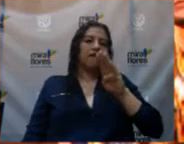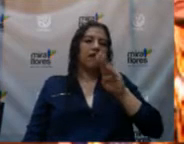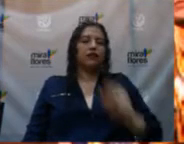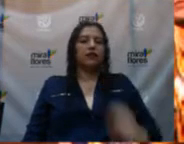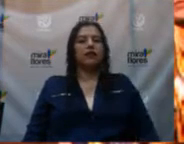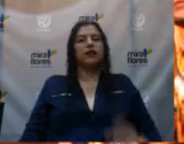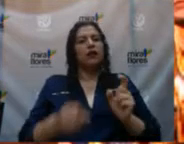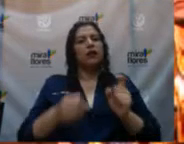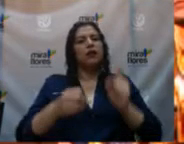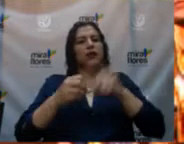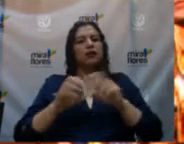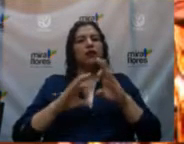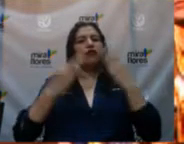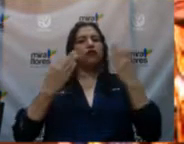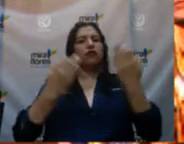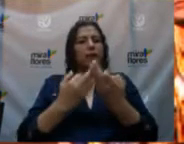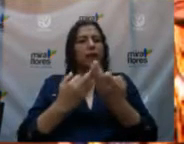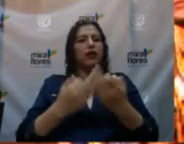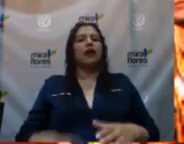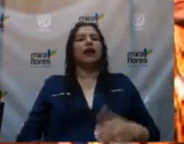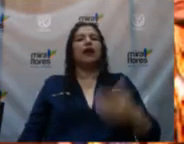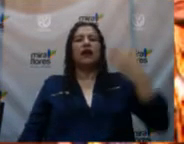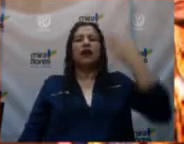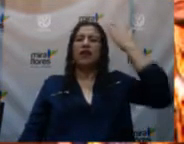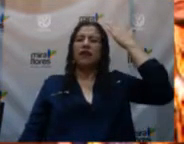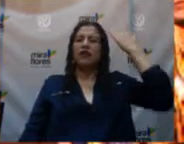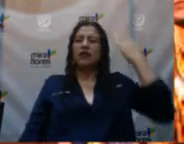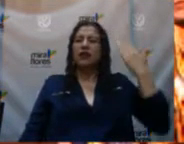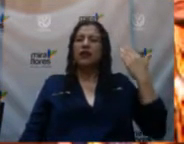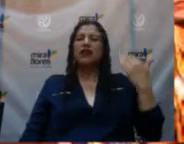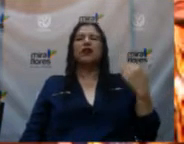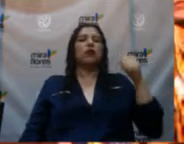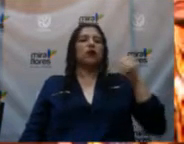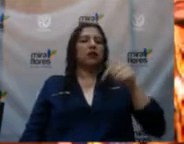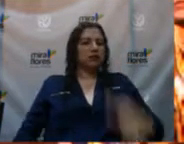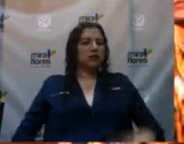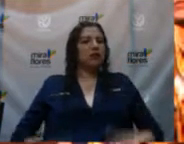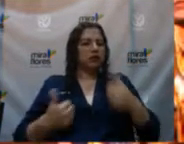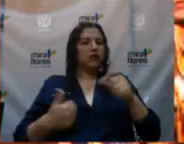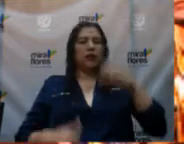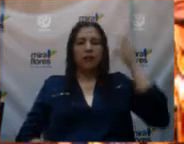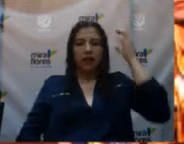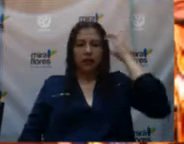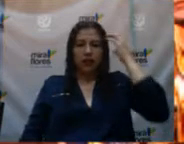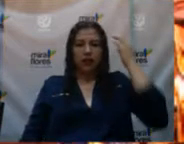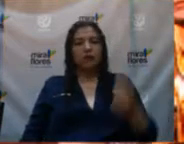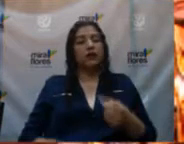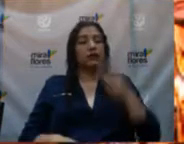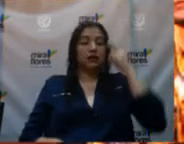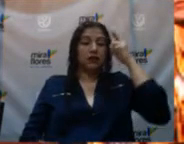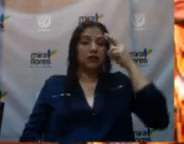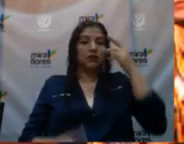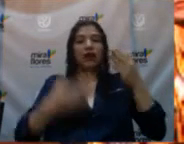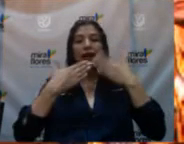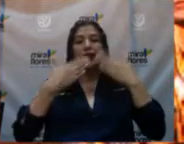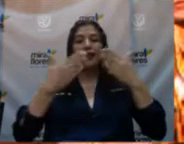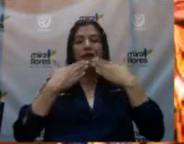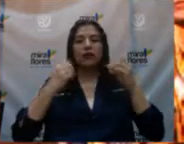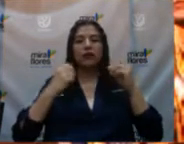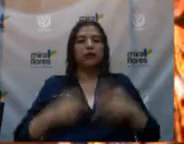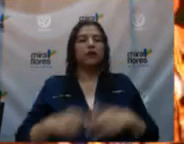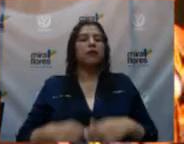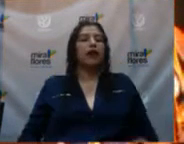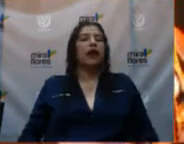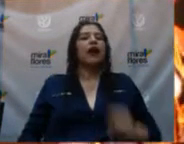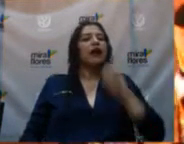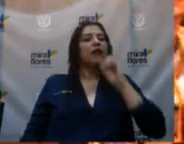una familia de antigua estirpe miraflorina. Por lo tanto, agradezco la oportunidad para expresar la